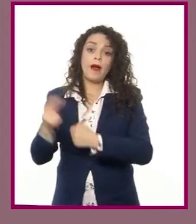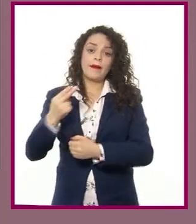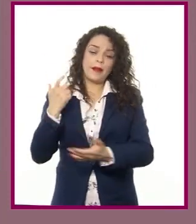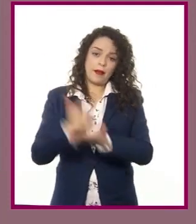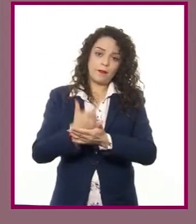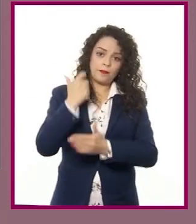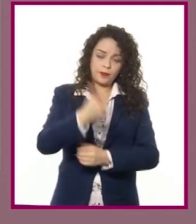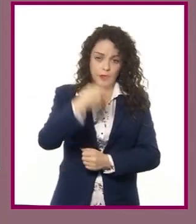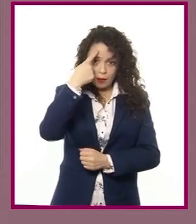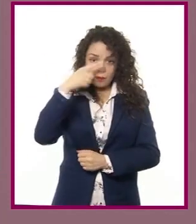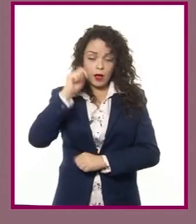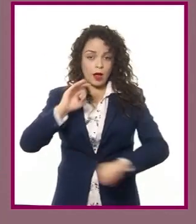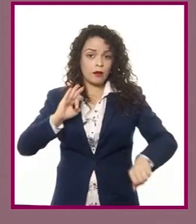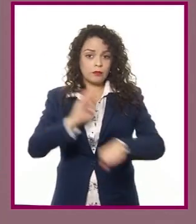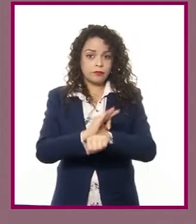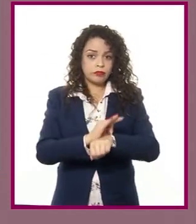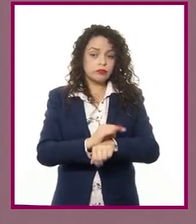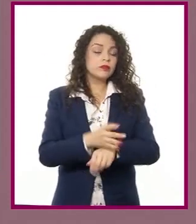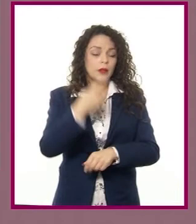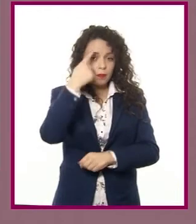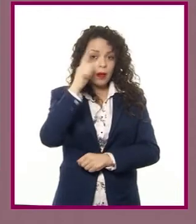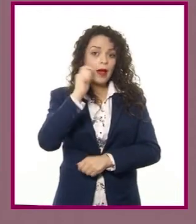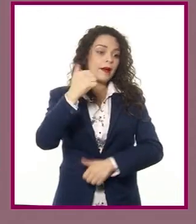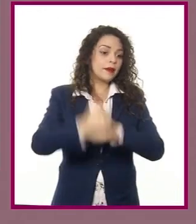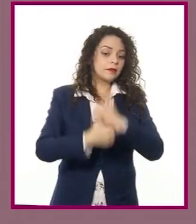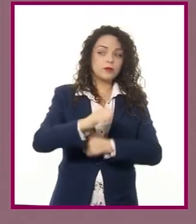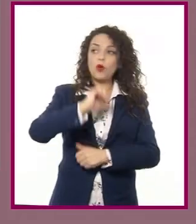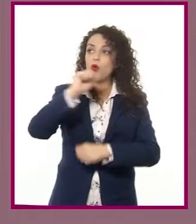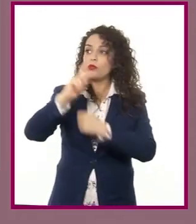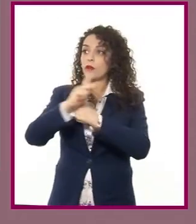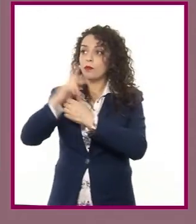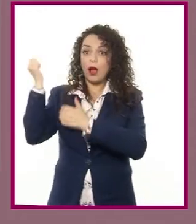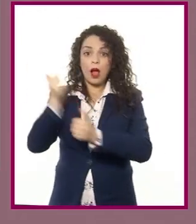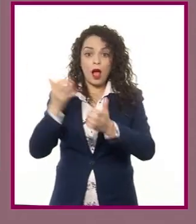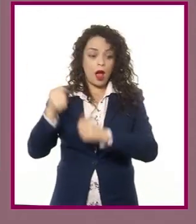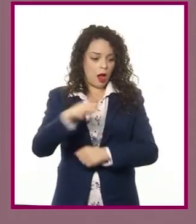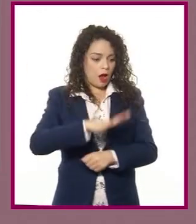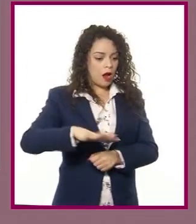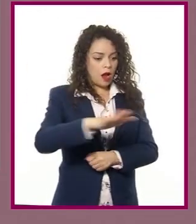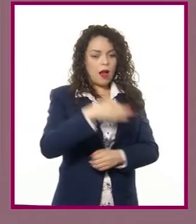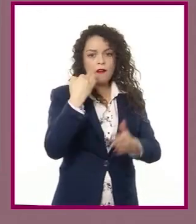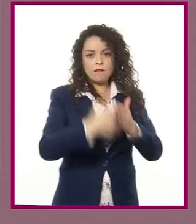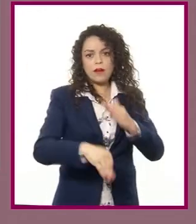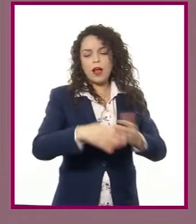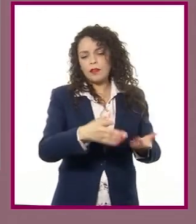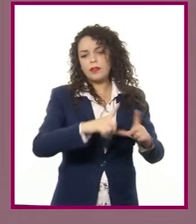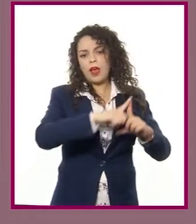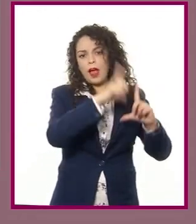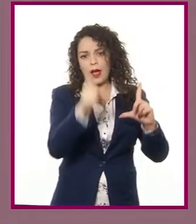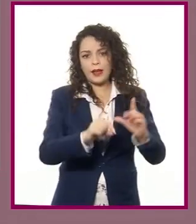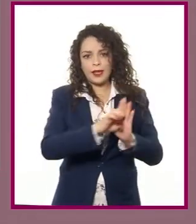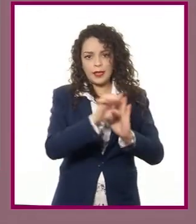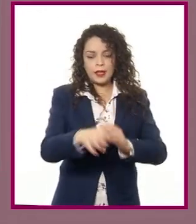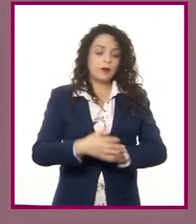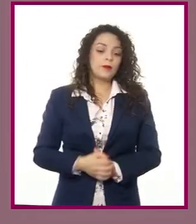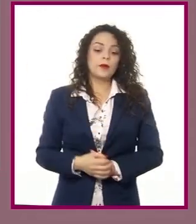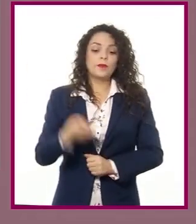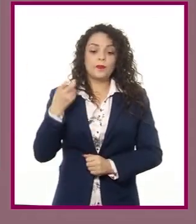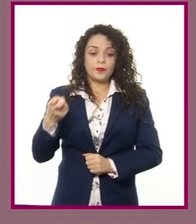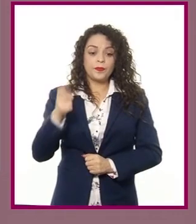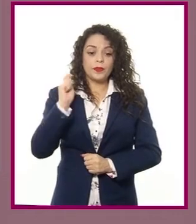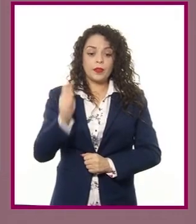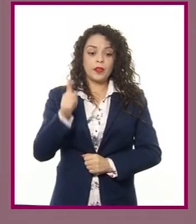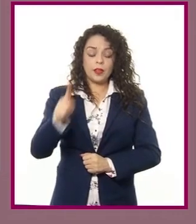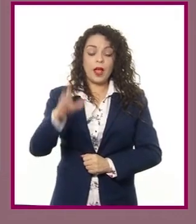para proteger a sus industrias de la competencia extranjera. La Organización Mundial de Comercio se encarga de administrar los